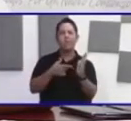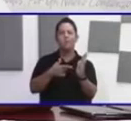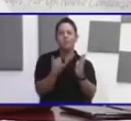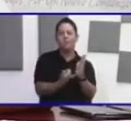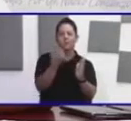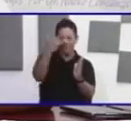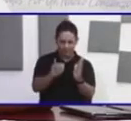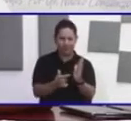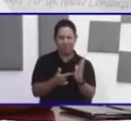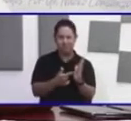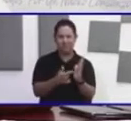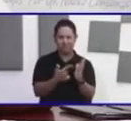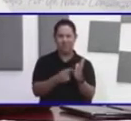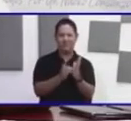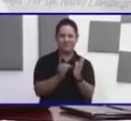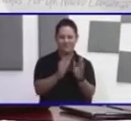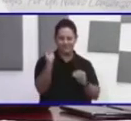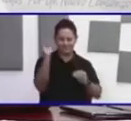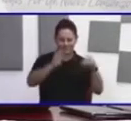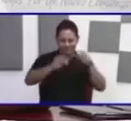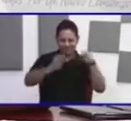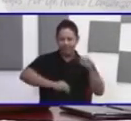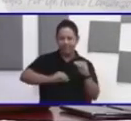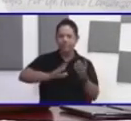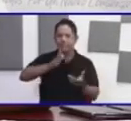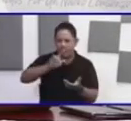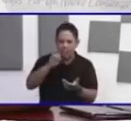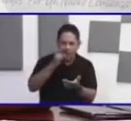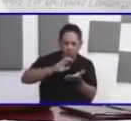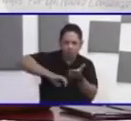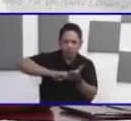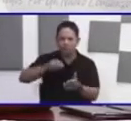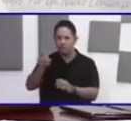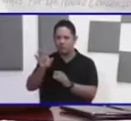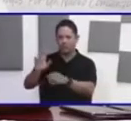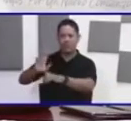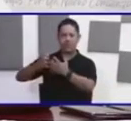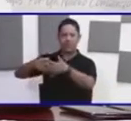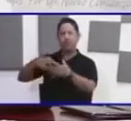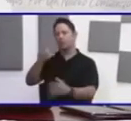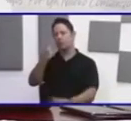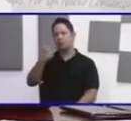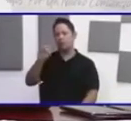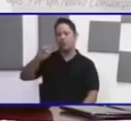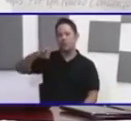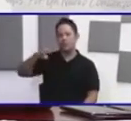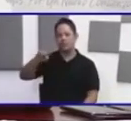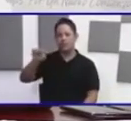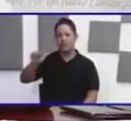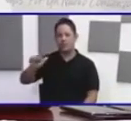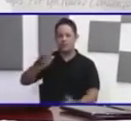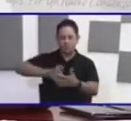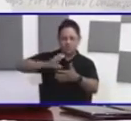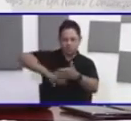listo, ya hicimos unas correcciones o Sopesa hizo unas correcciones solicitadas por la